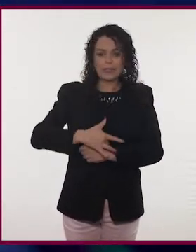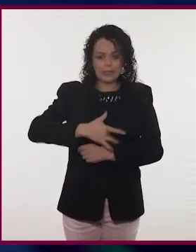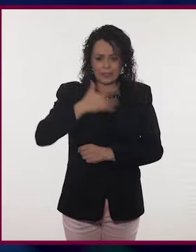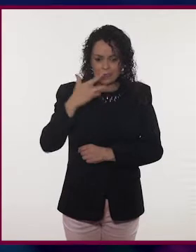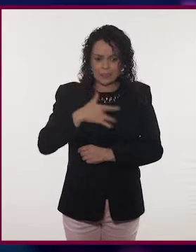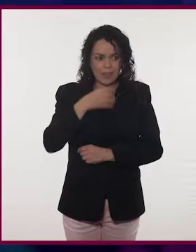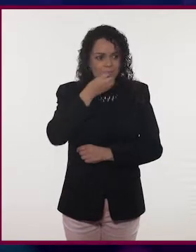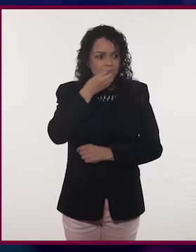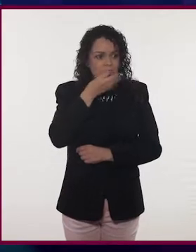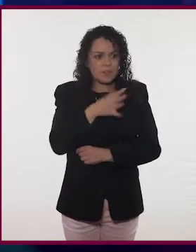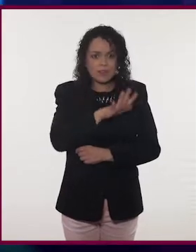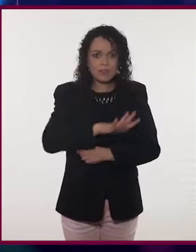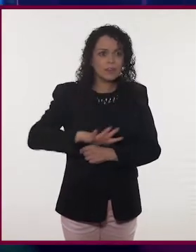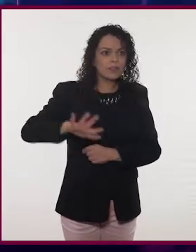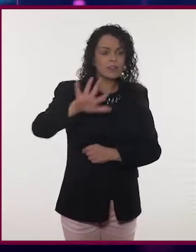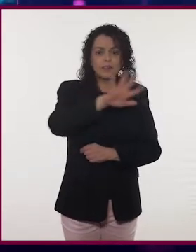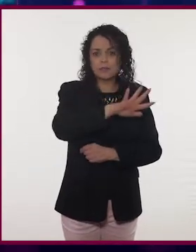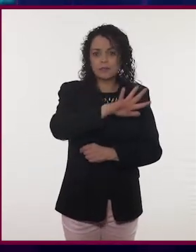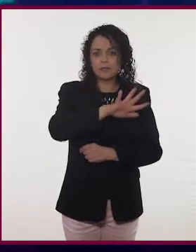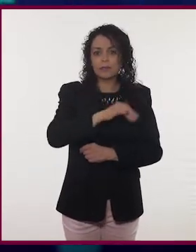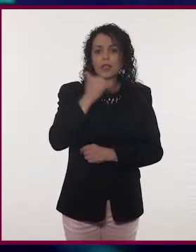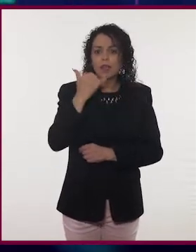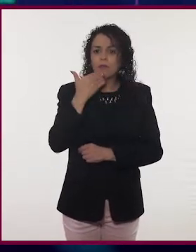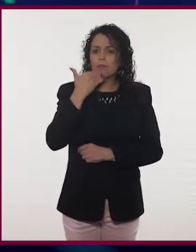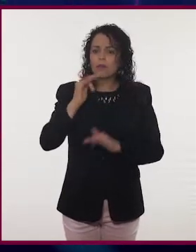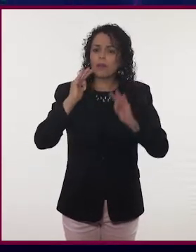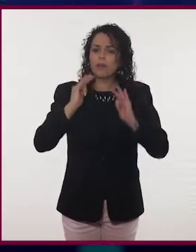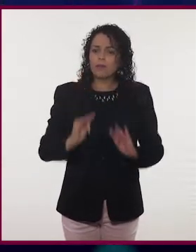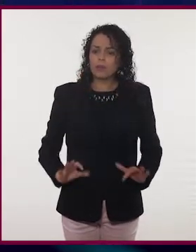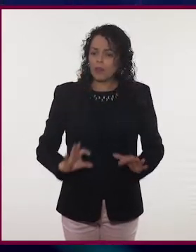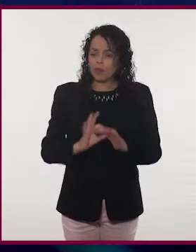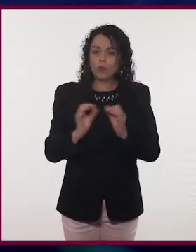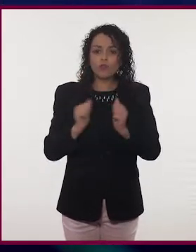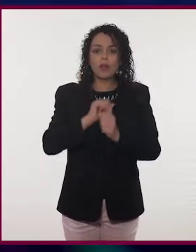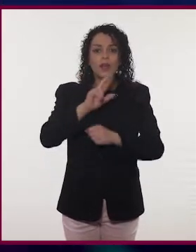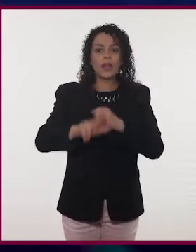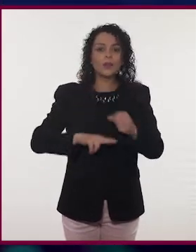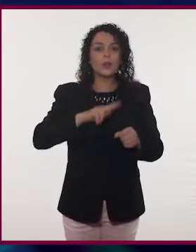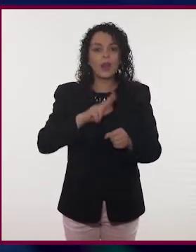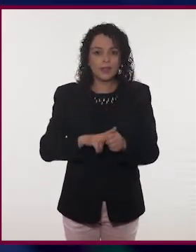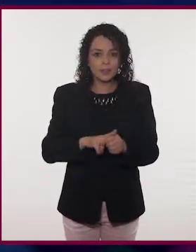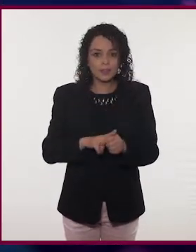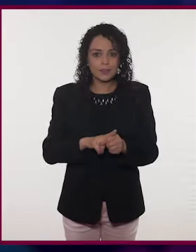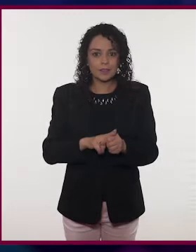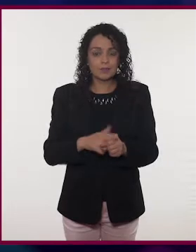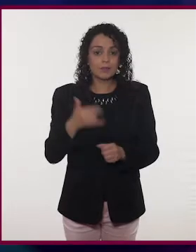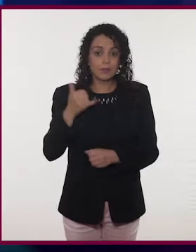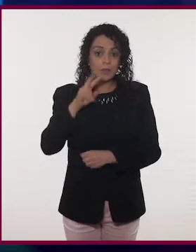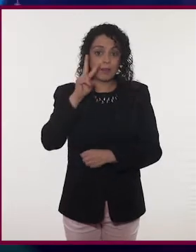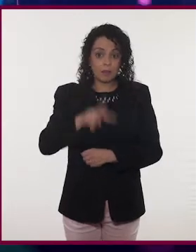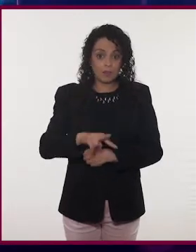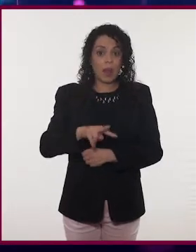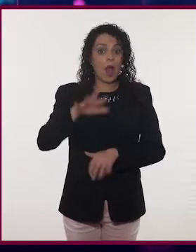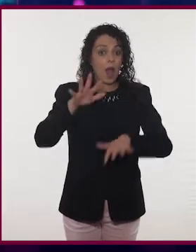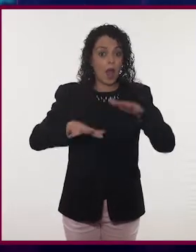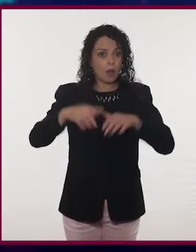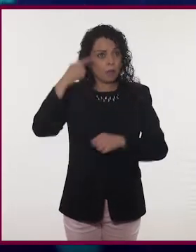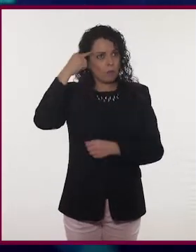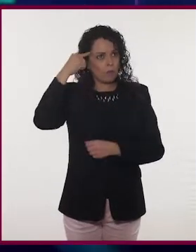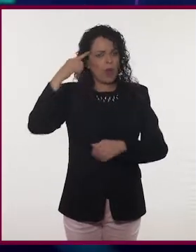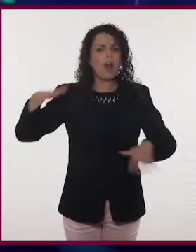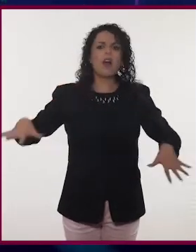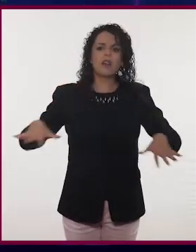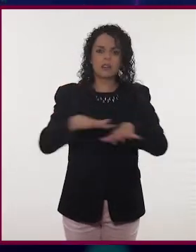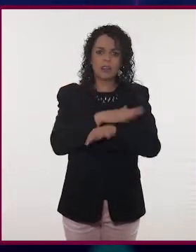se van más en armonía con la naturaleza, y en muchos casos se van realmente transformados y cambian muchos de